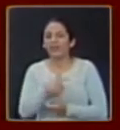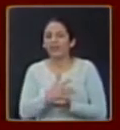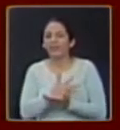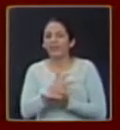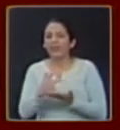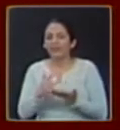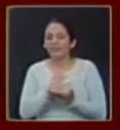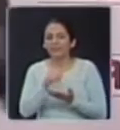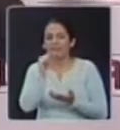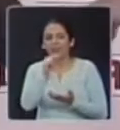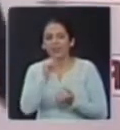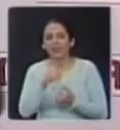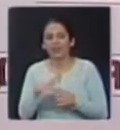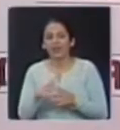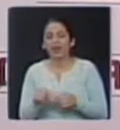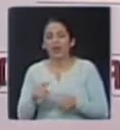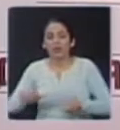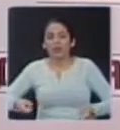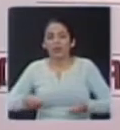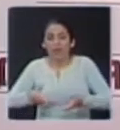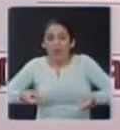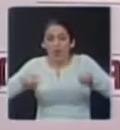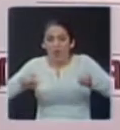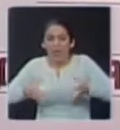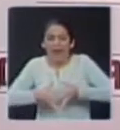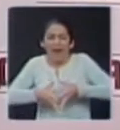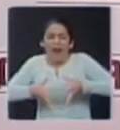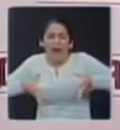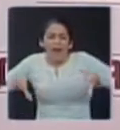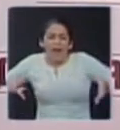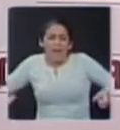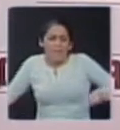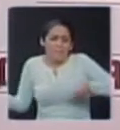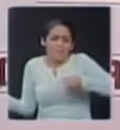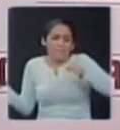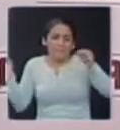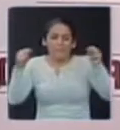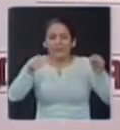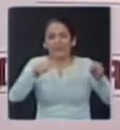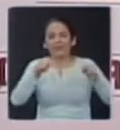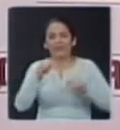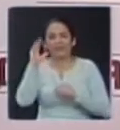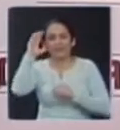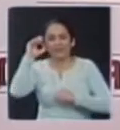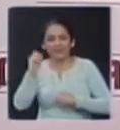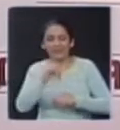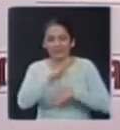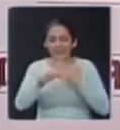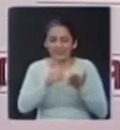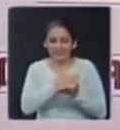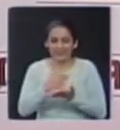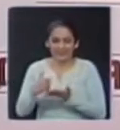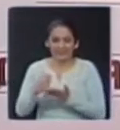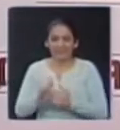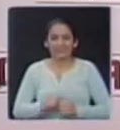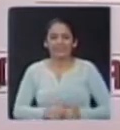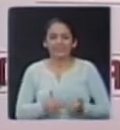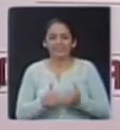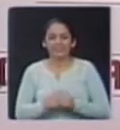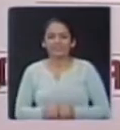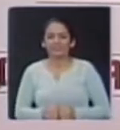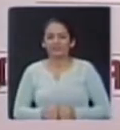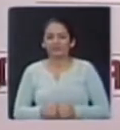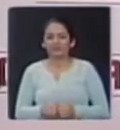sí, sí, sí, es una olla realmente enorme y pues no solo eso, es la logística, ¿no? Hay que coordinar todos los